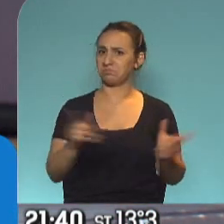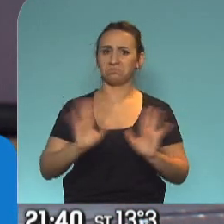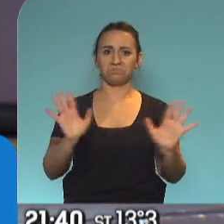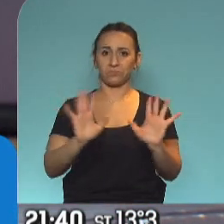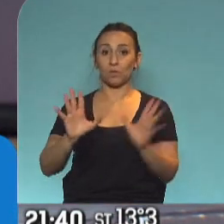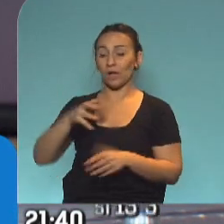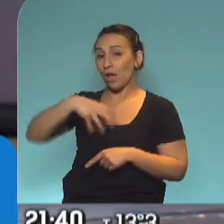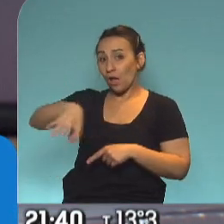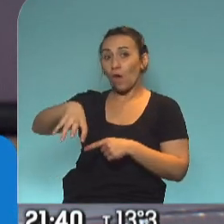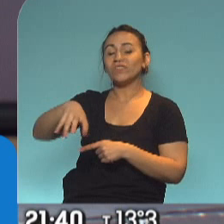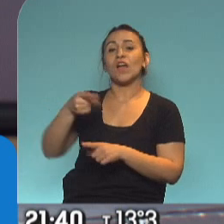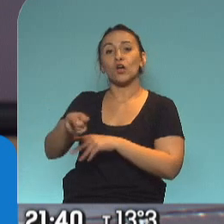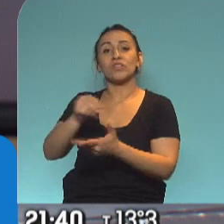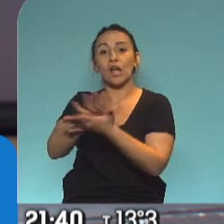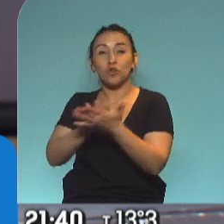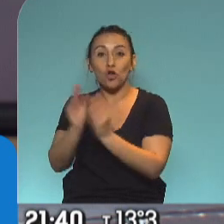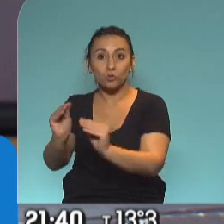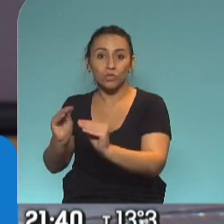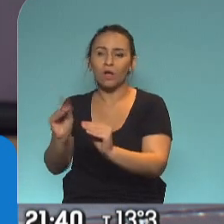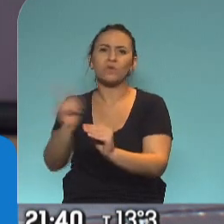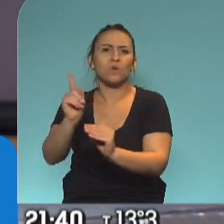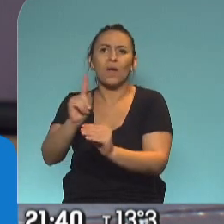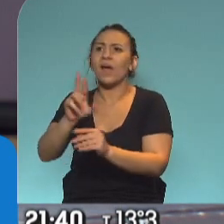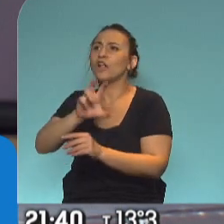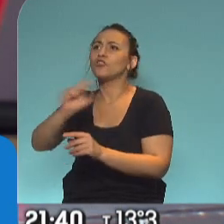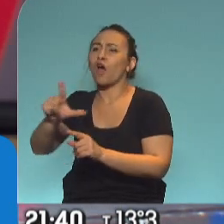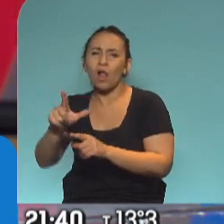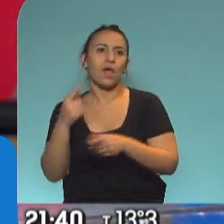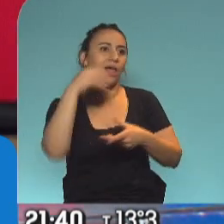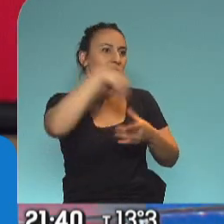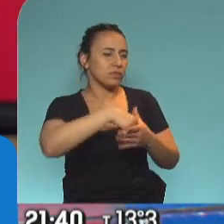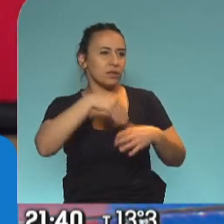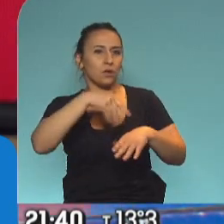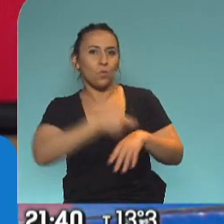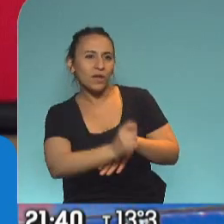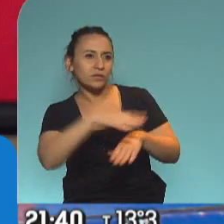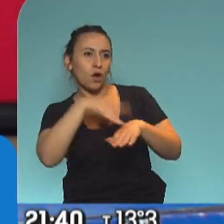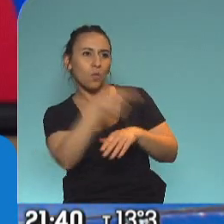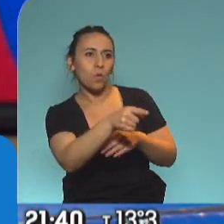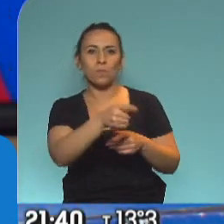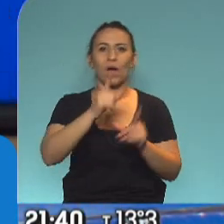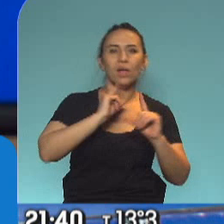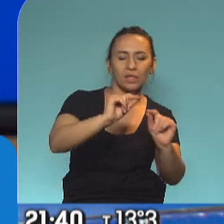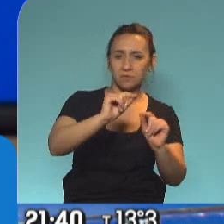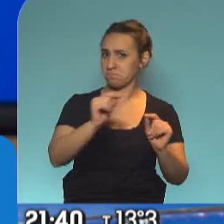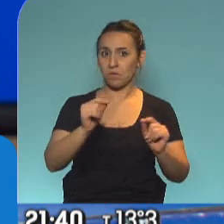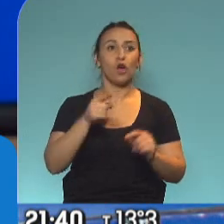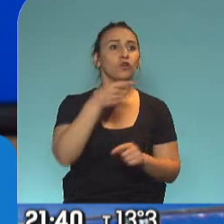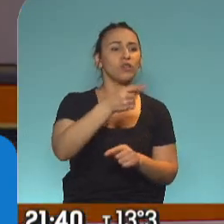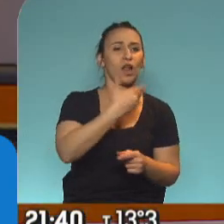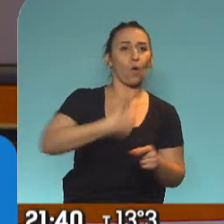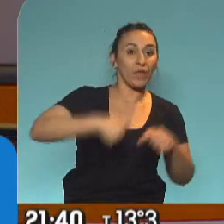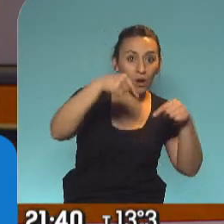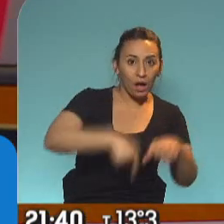no está para querellar contra los funcionarios del gobierno anterior, contra los funcionarios de este gobierno o contra nadie. Recién con